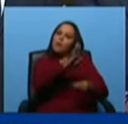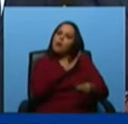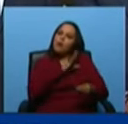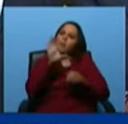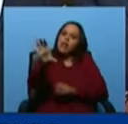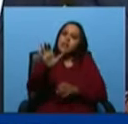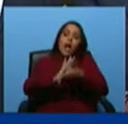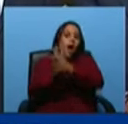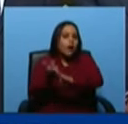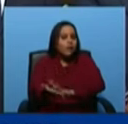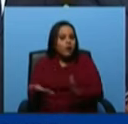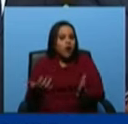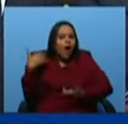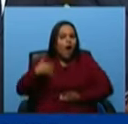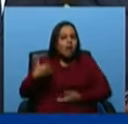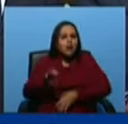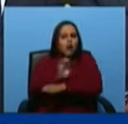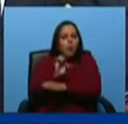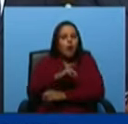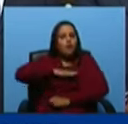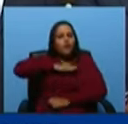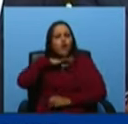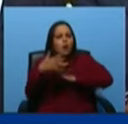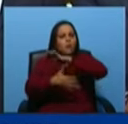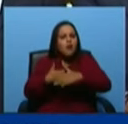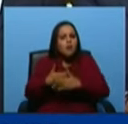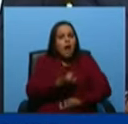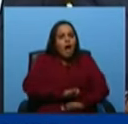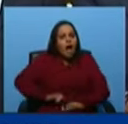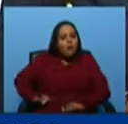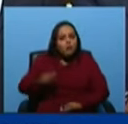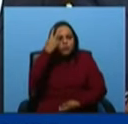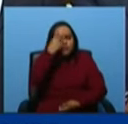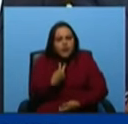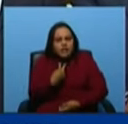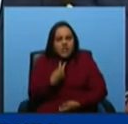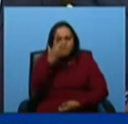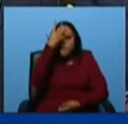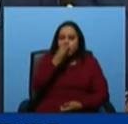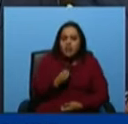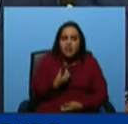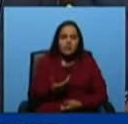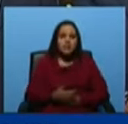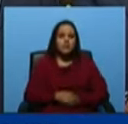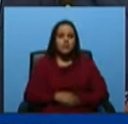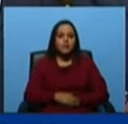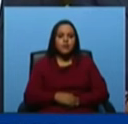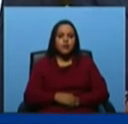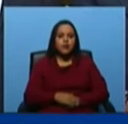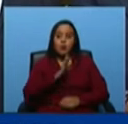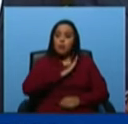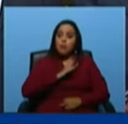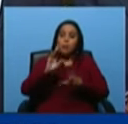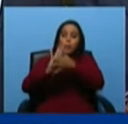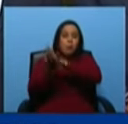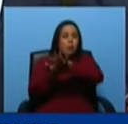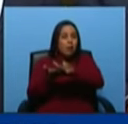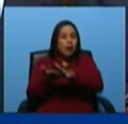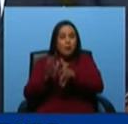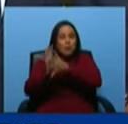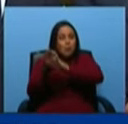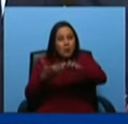destruidas llenas de violencia de hambre de miseria de desolación de autodestrucción